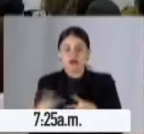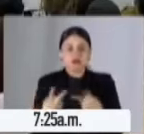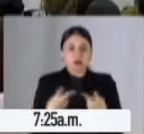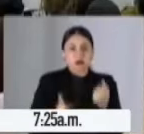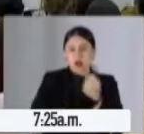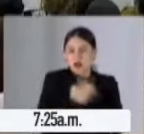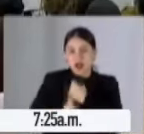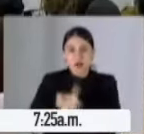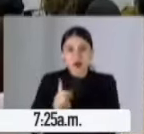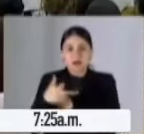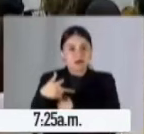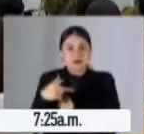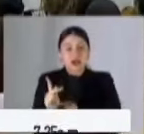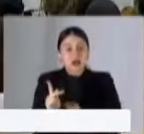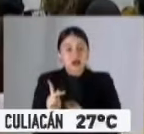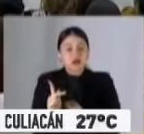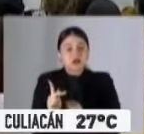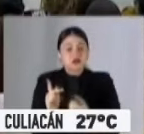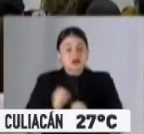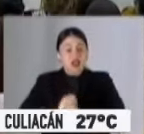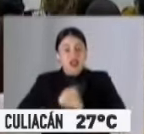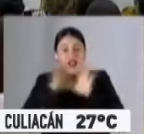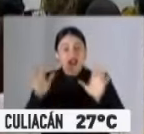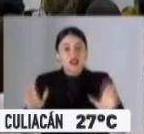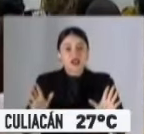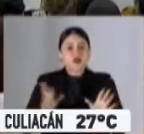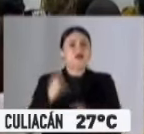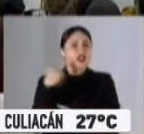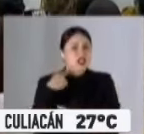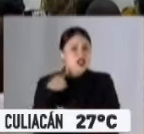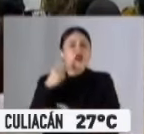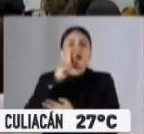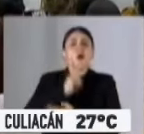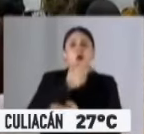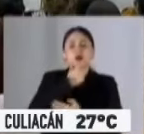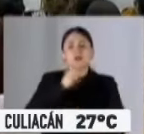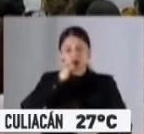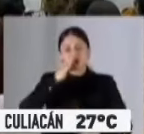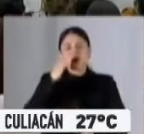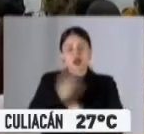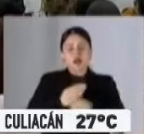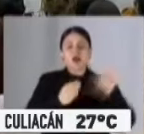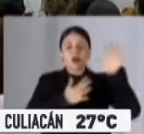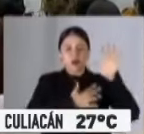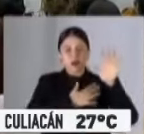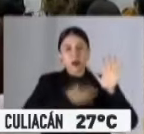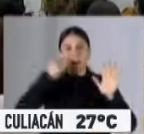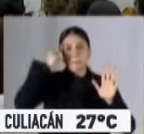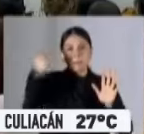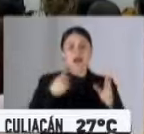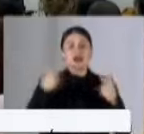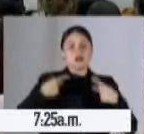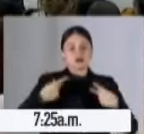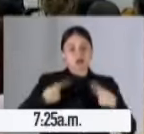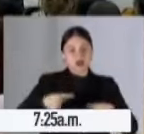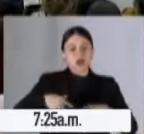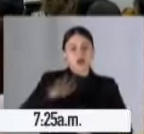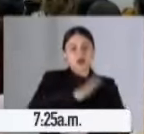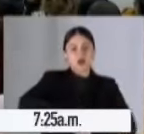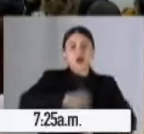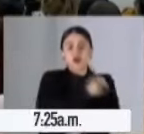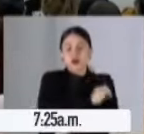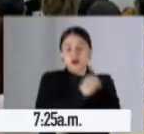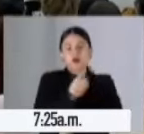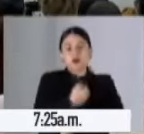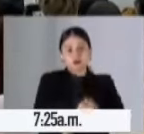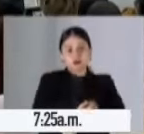la administración de Cajeme, Javier Lamarque Cano fue expuesto y destapado para la reelección por Máximo Moscoso Pintado. Fue